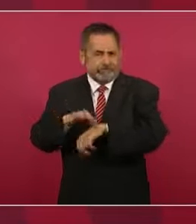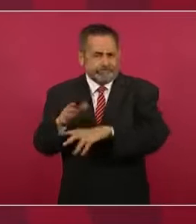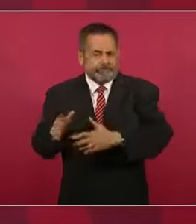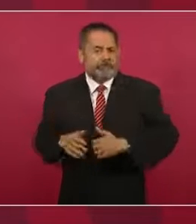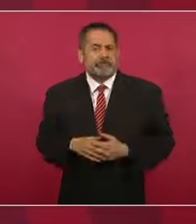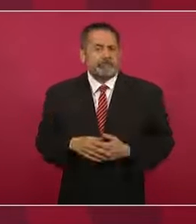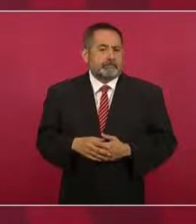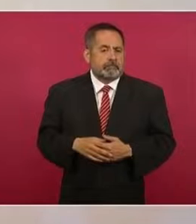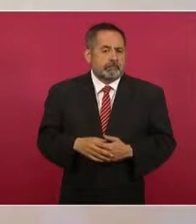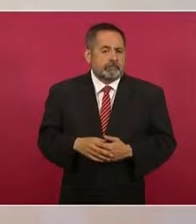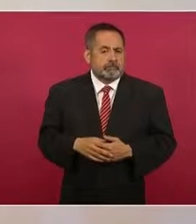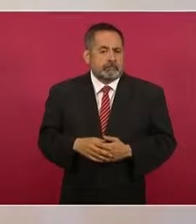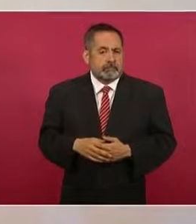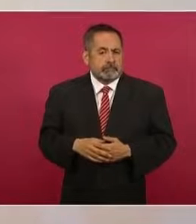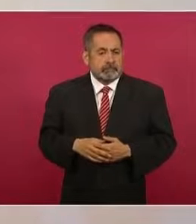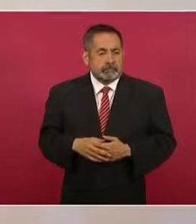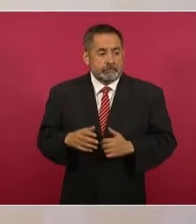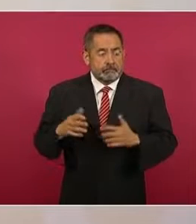De que